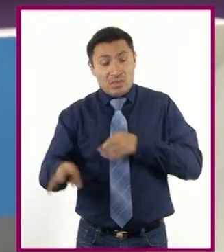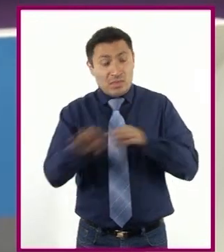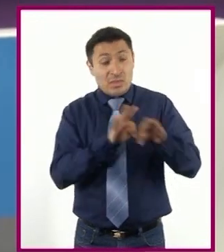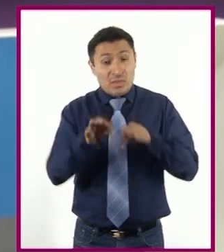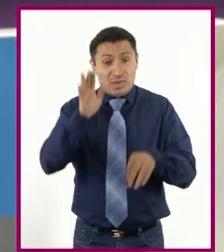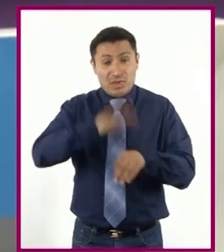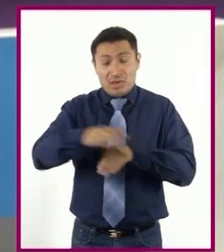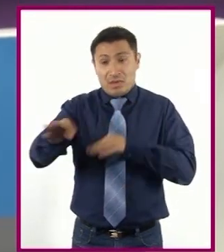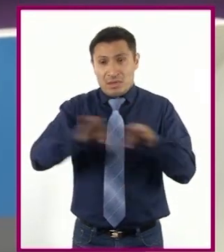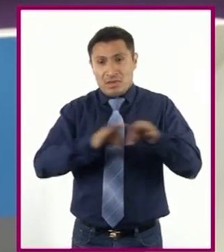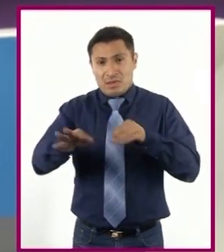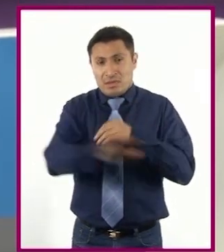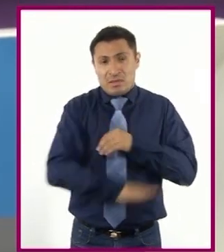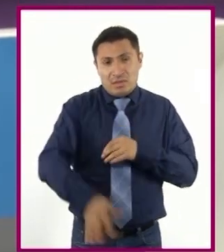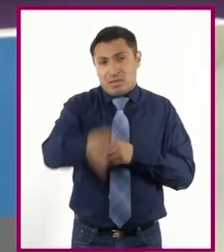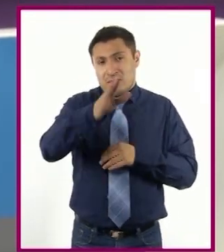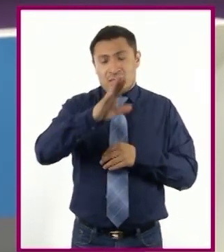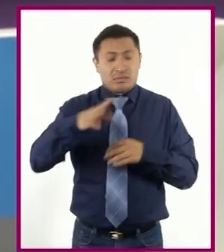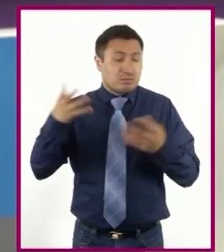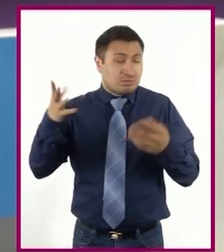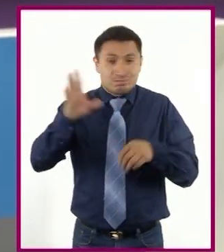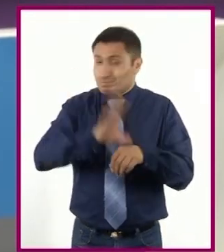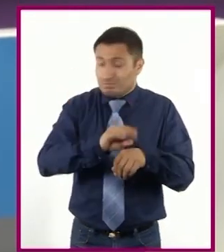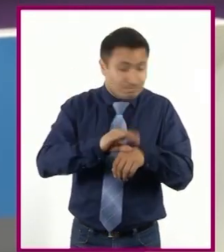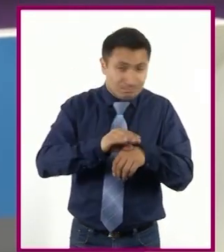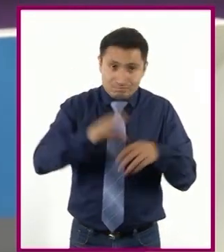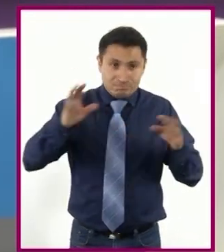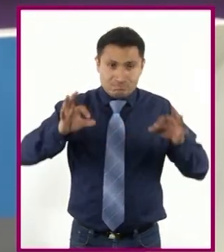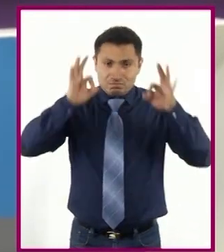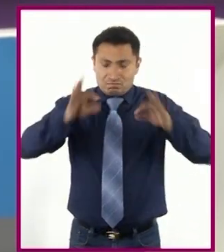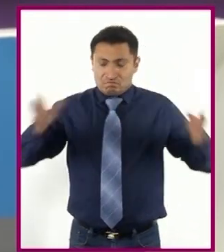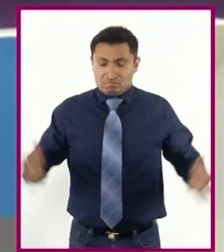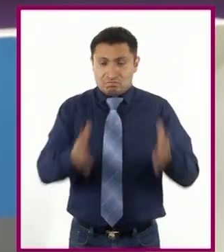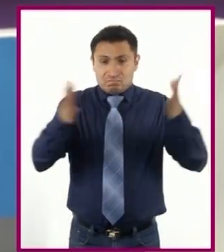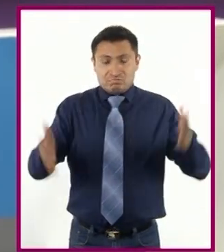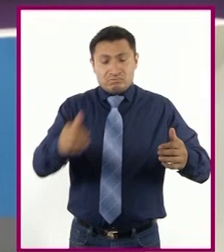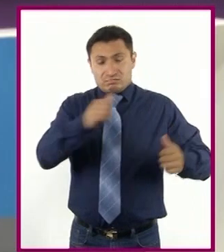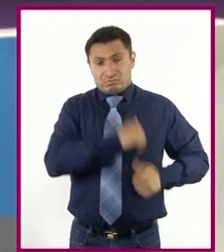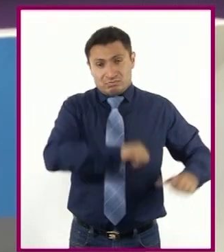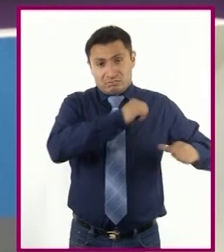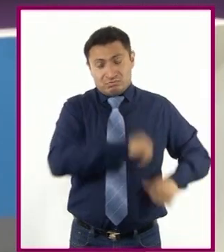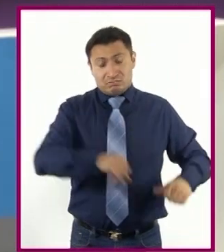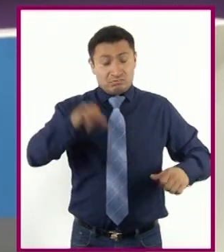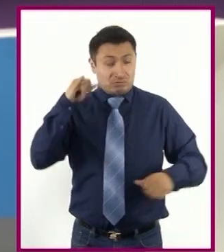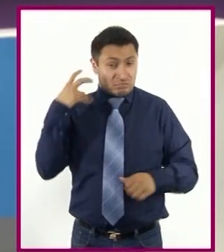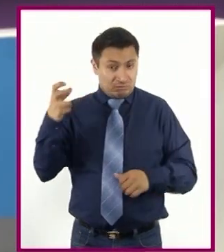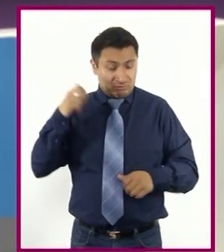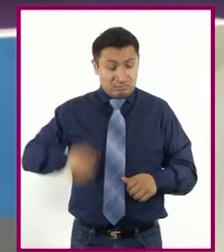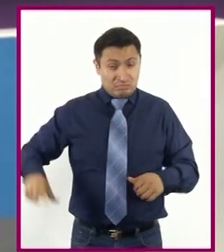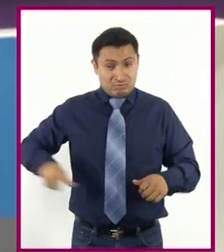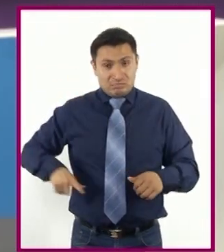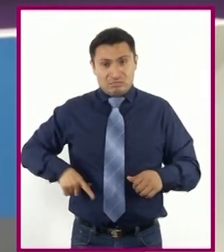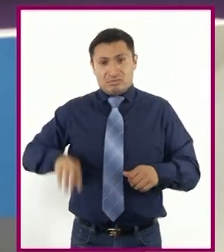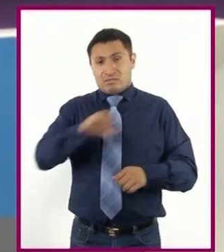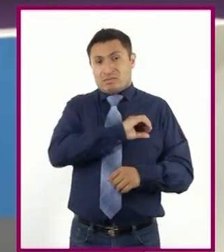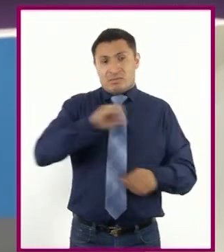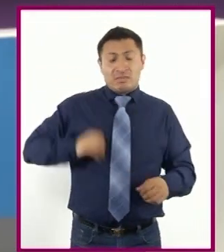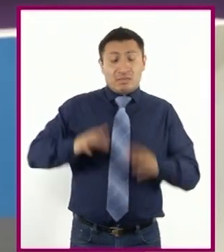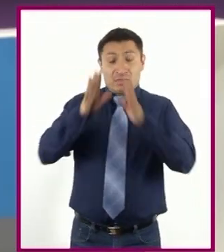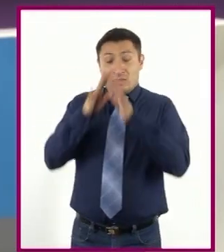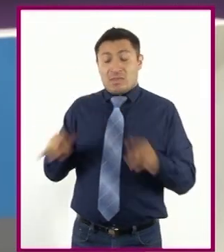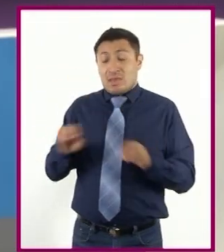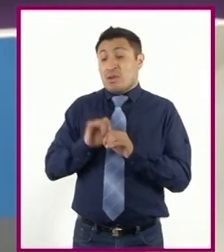todo el territorio, impidiendo la consolidación de las autoridades imperiales, obligando a los franceses a dispersar